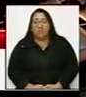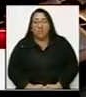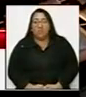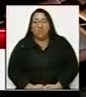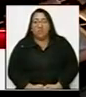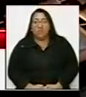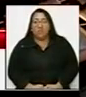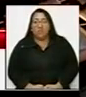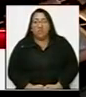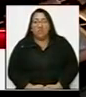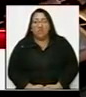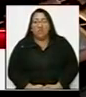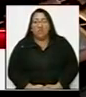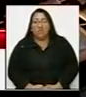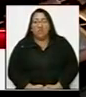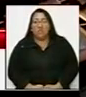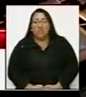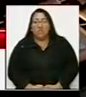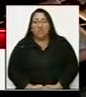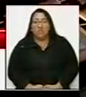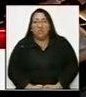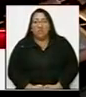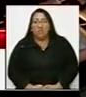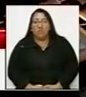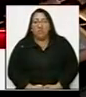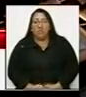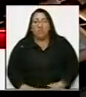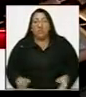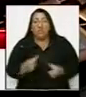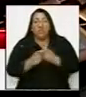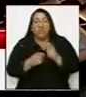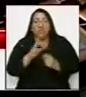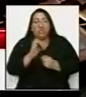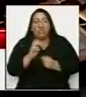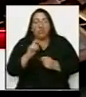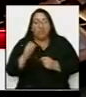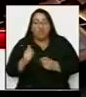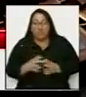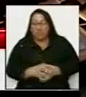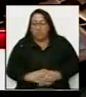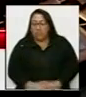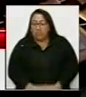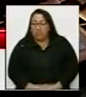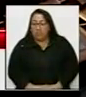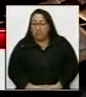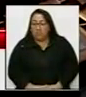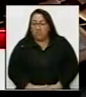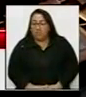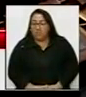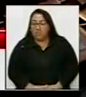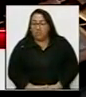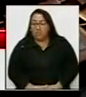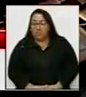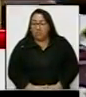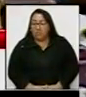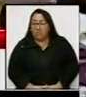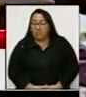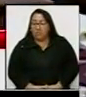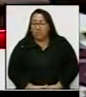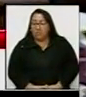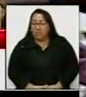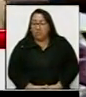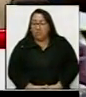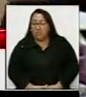Congresista Beteta, ¿está? La congresista Beteta, igual que la